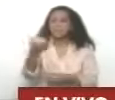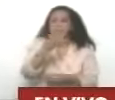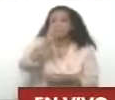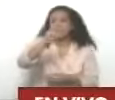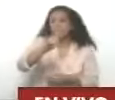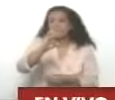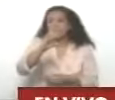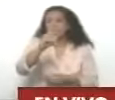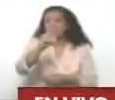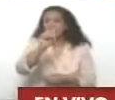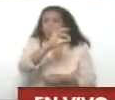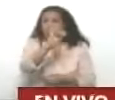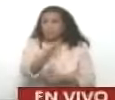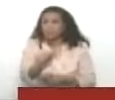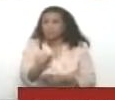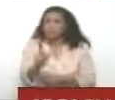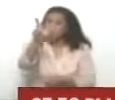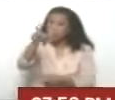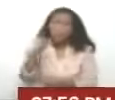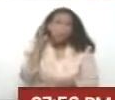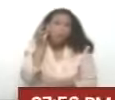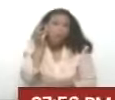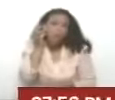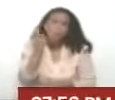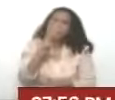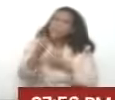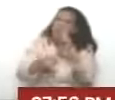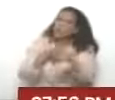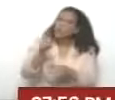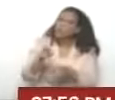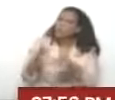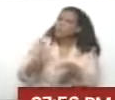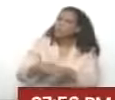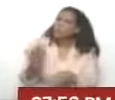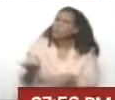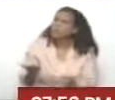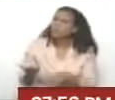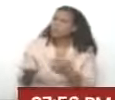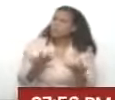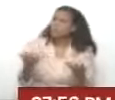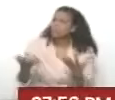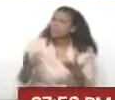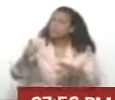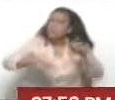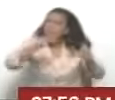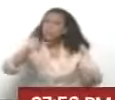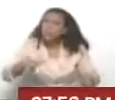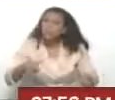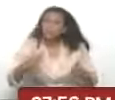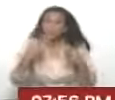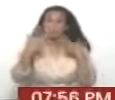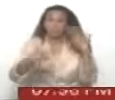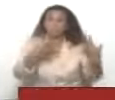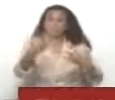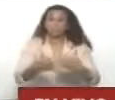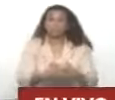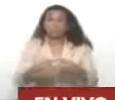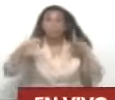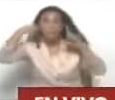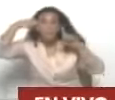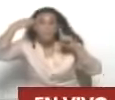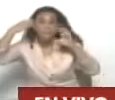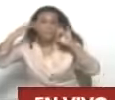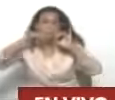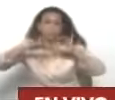también usted la abrazó. Y además le preguntaría, ¿qué lo motivó usted a lanzarse a la gente? Que fue un video viral, se hizo viral ese